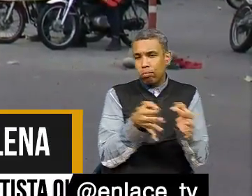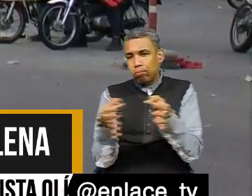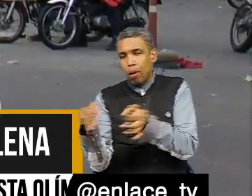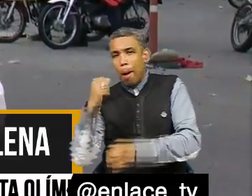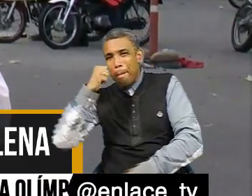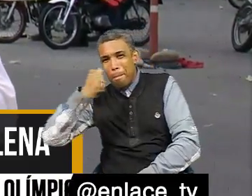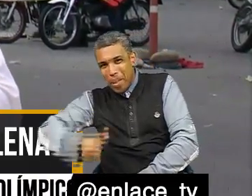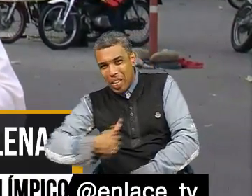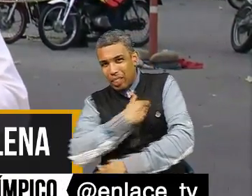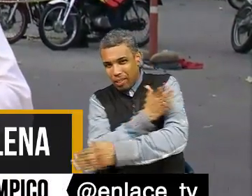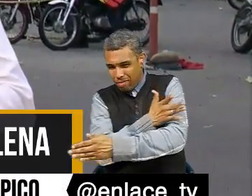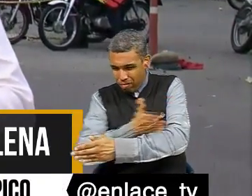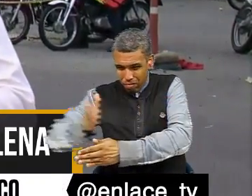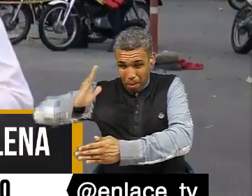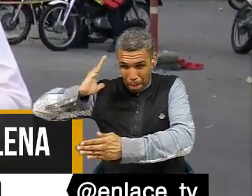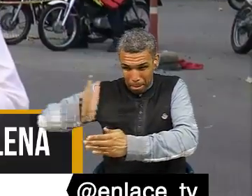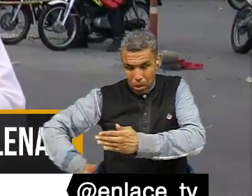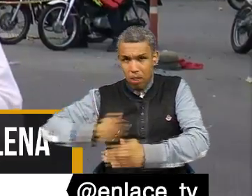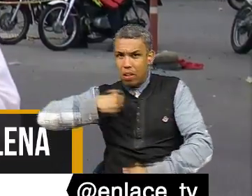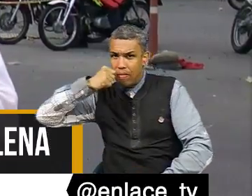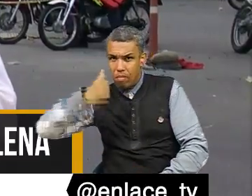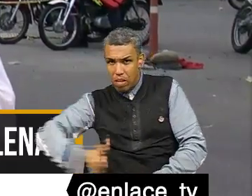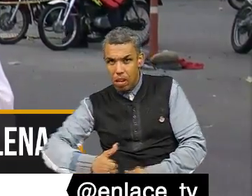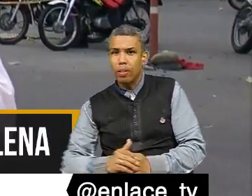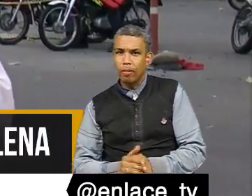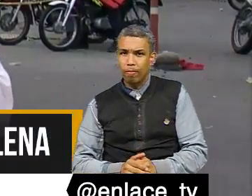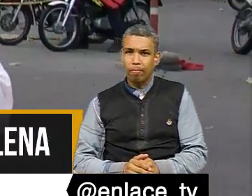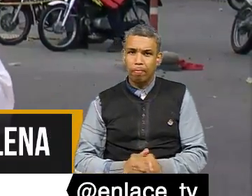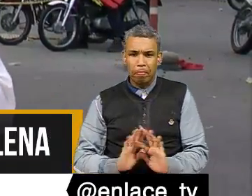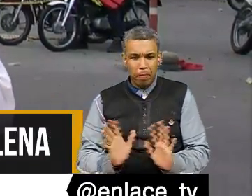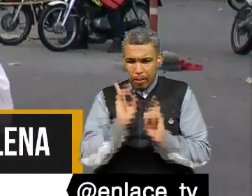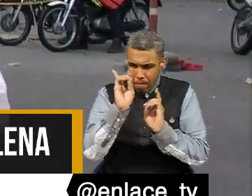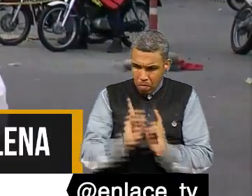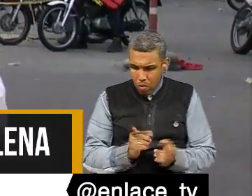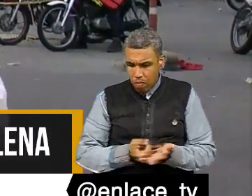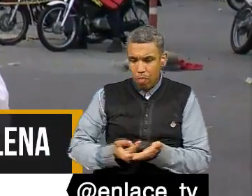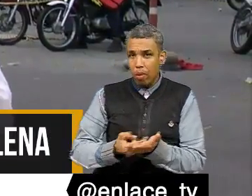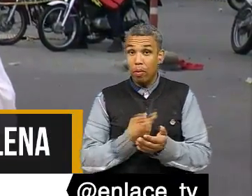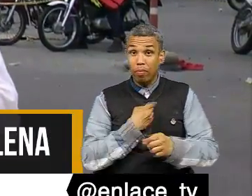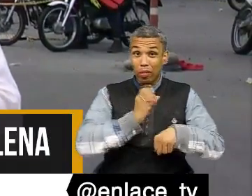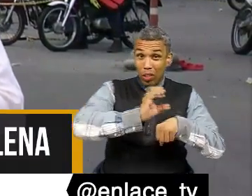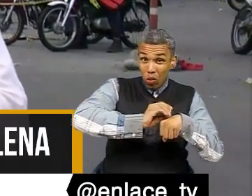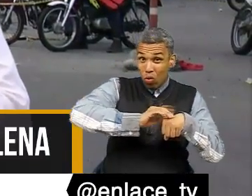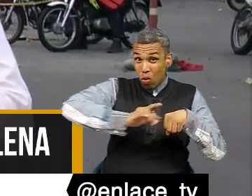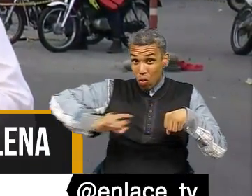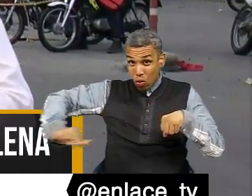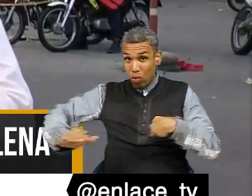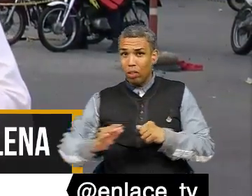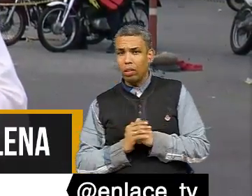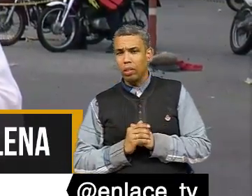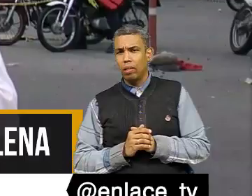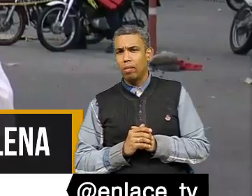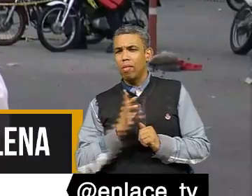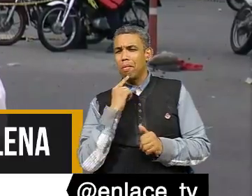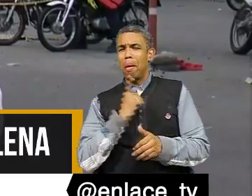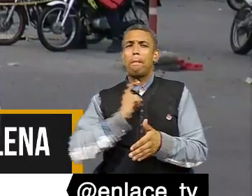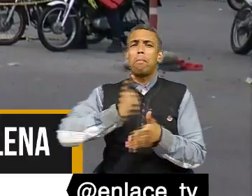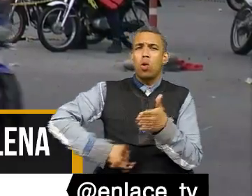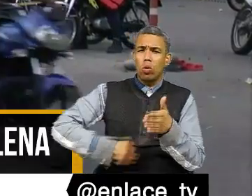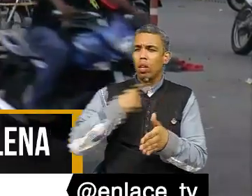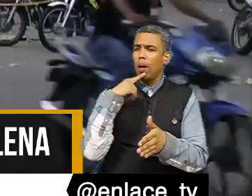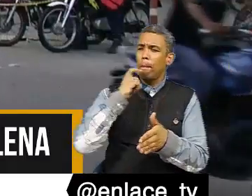mañana de este límite para la decisión final. Todos estos días Cor Magdalena ha venido pagando multas de 20 millones de pesos, lo